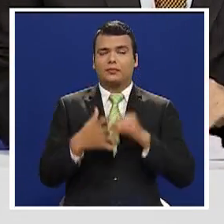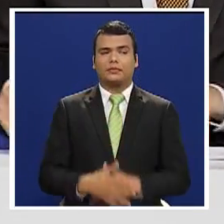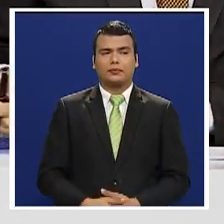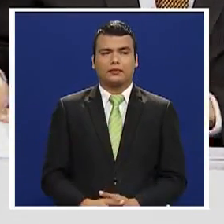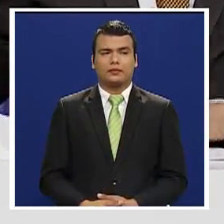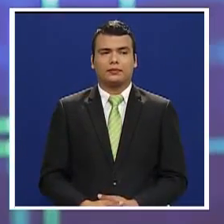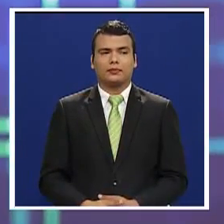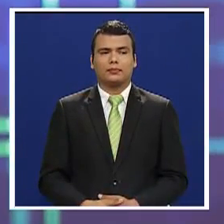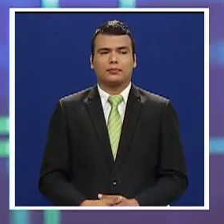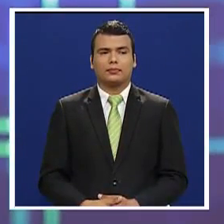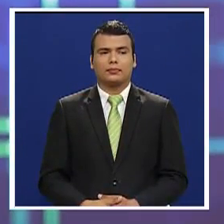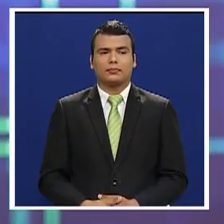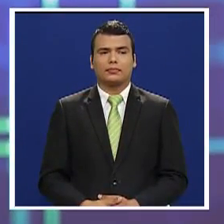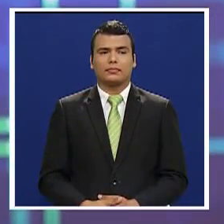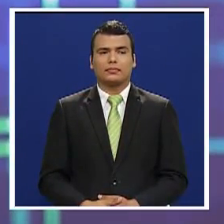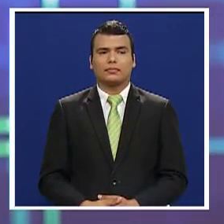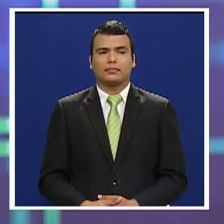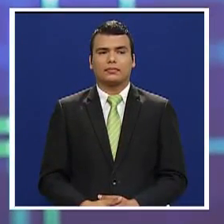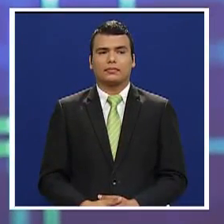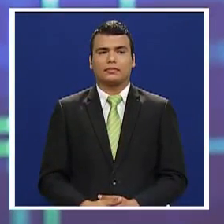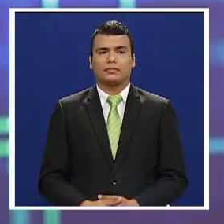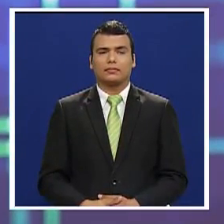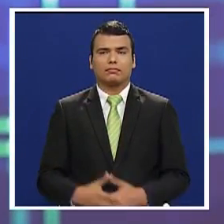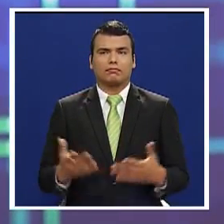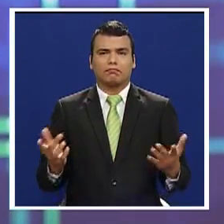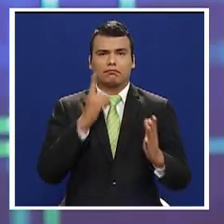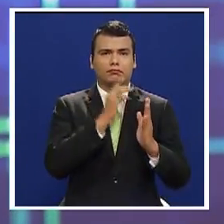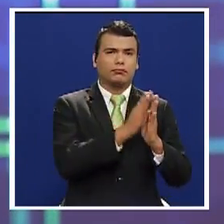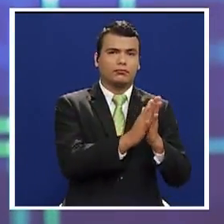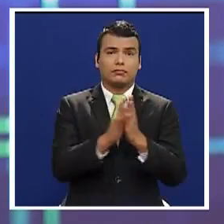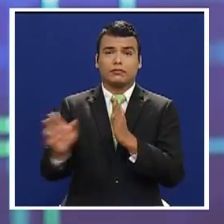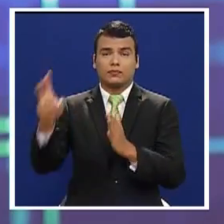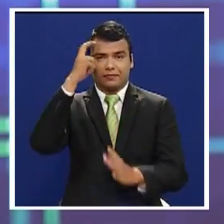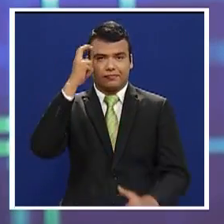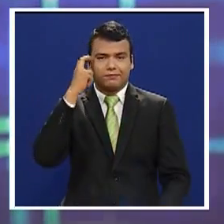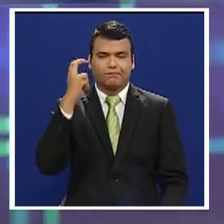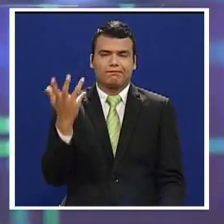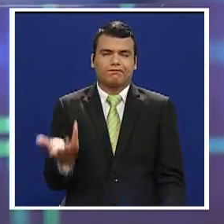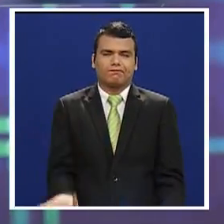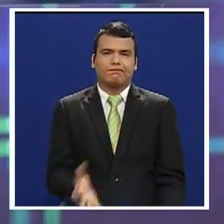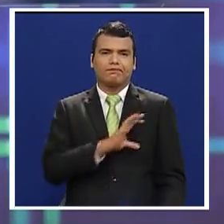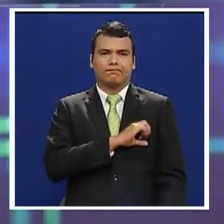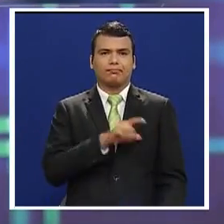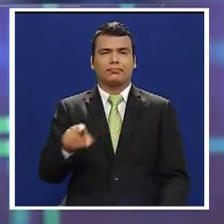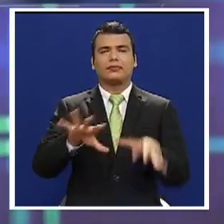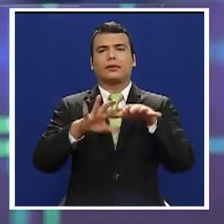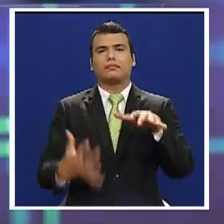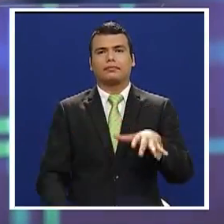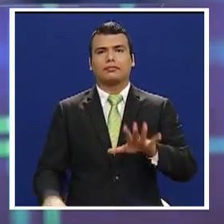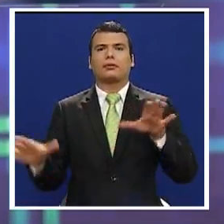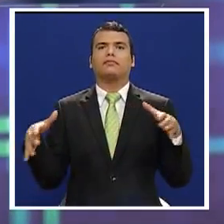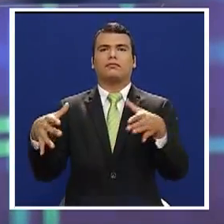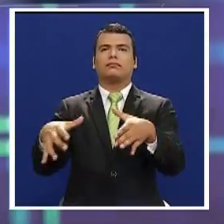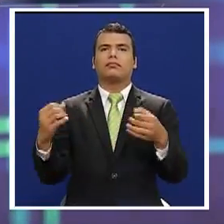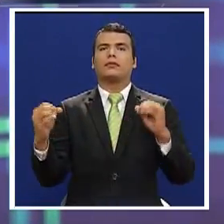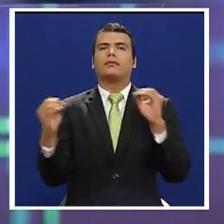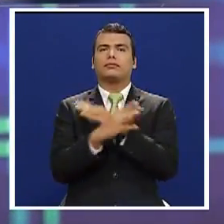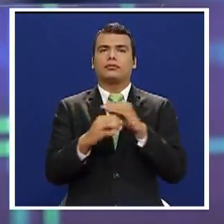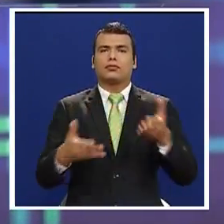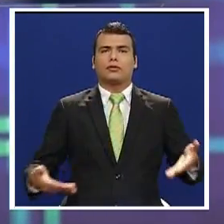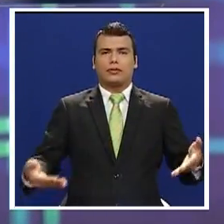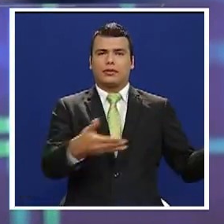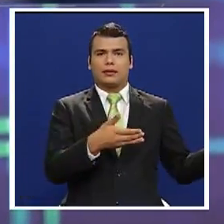Lina Marcela, madrugando con la información de primera mano de nuestra región para la teleaudiencia que cada día crece en nuestra señal HD. Muy buenos